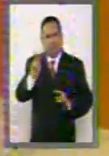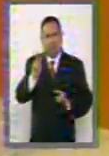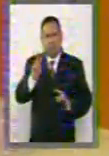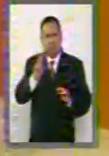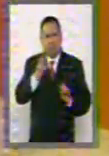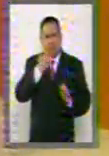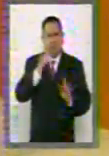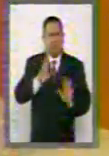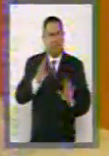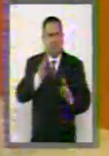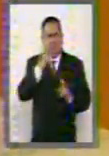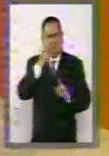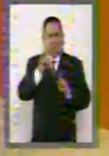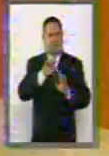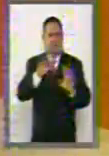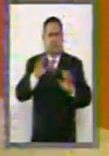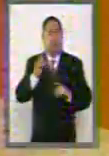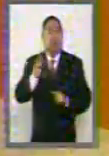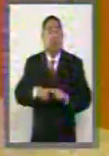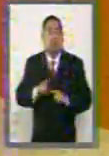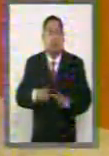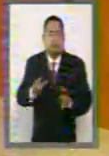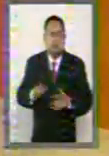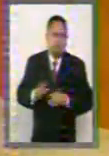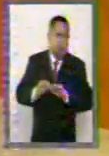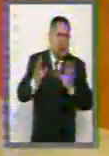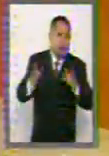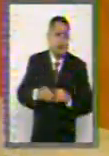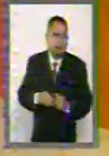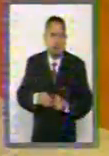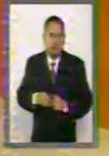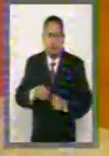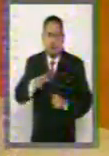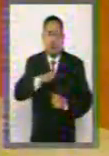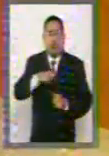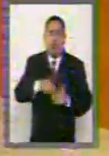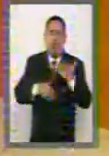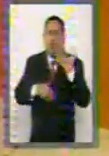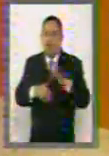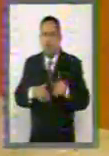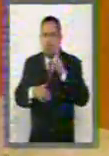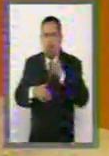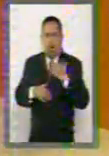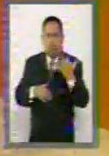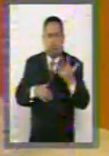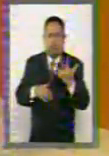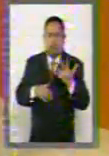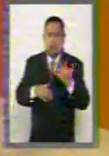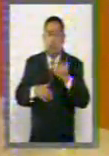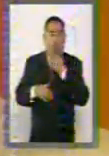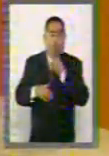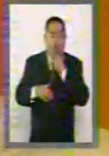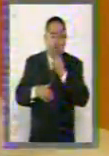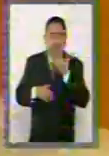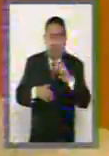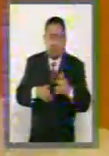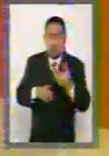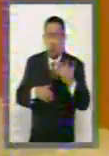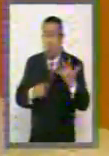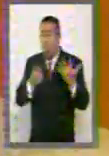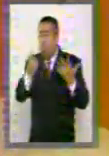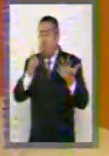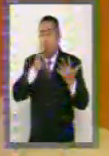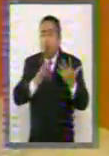estaba bien. ¿Qué? Pues lo obvio, que había 10 hombres y una sola mujer, Olga Sánchez